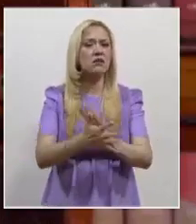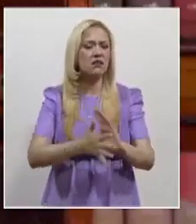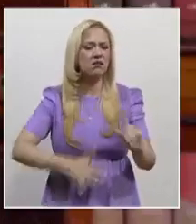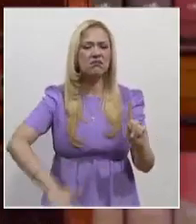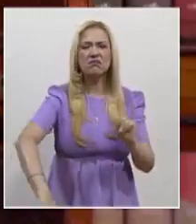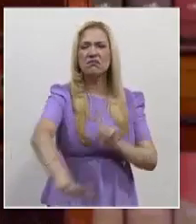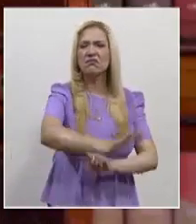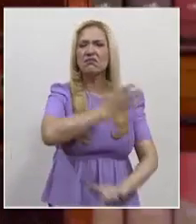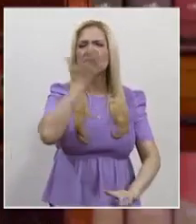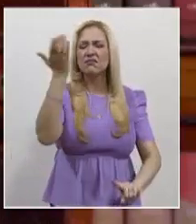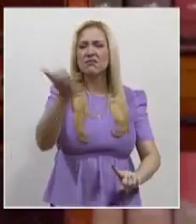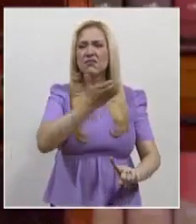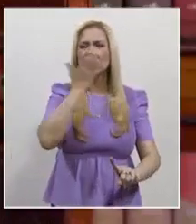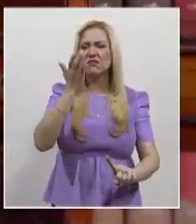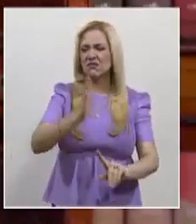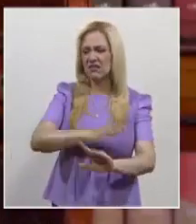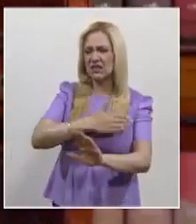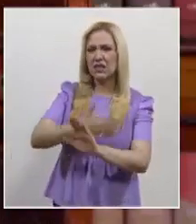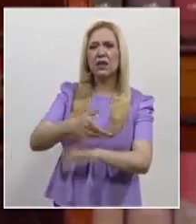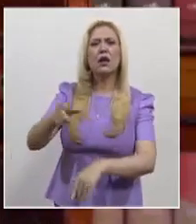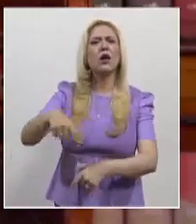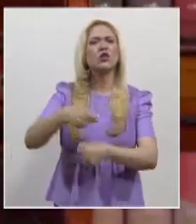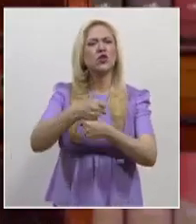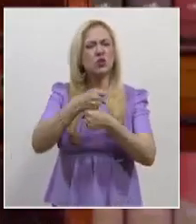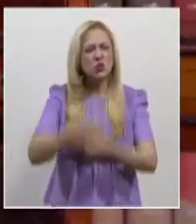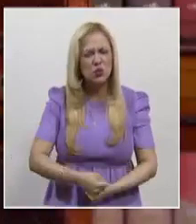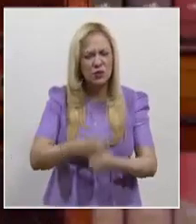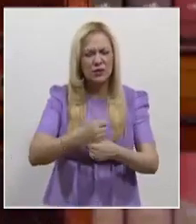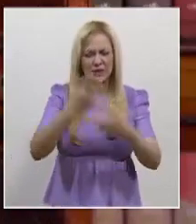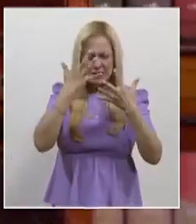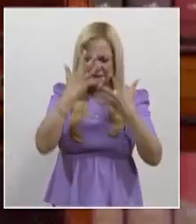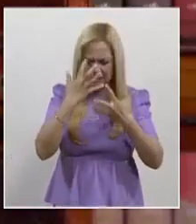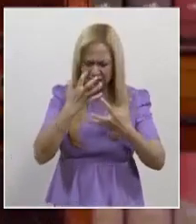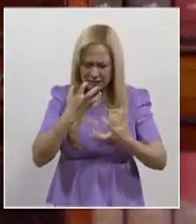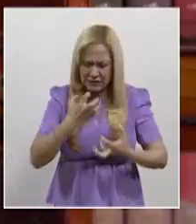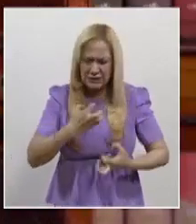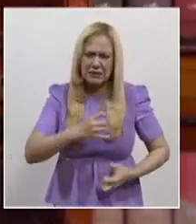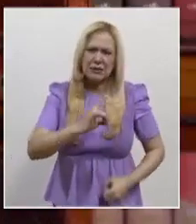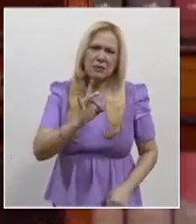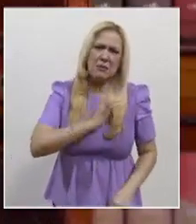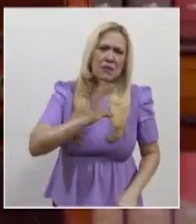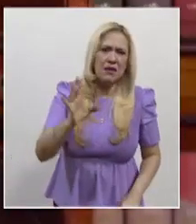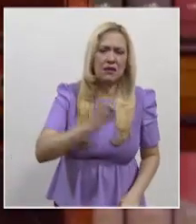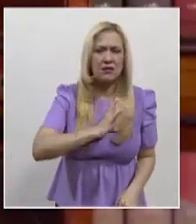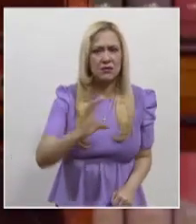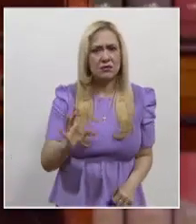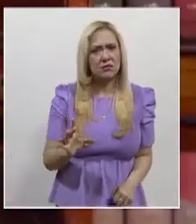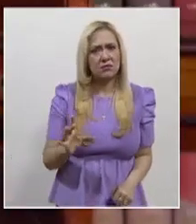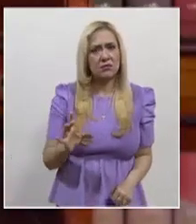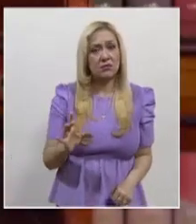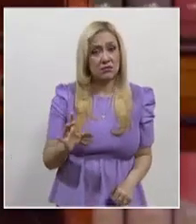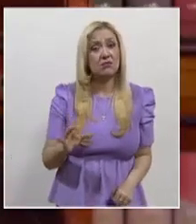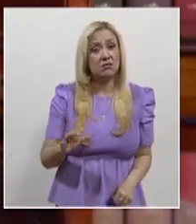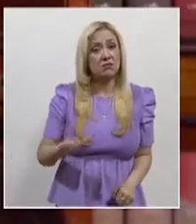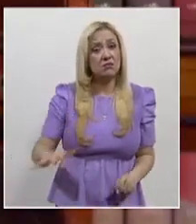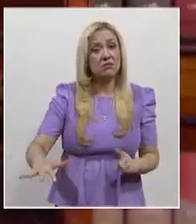sistema que causa dolor, miedo y sufrimiento, de